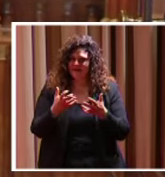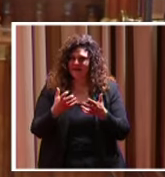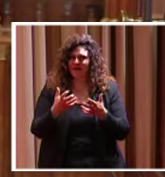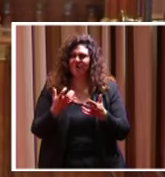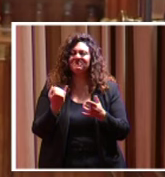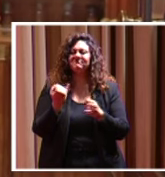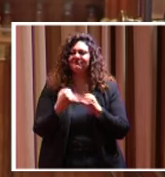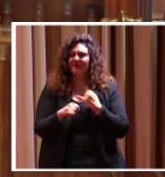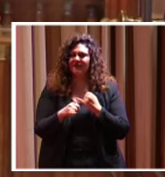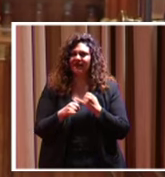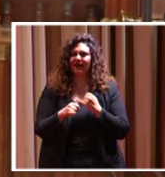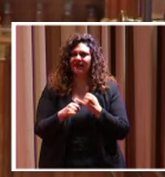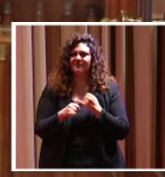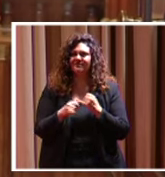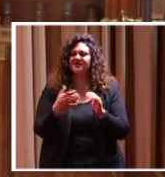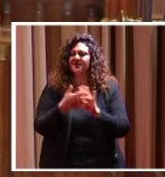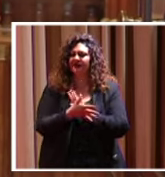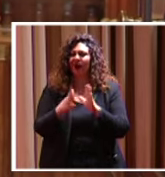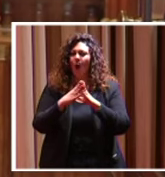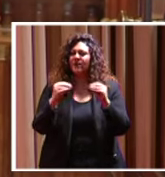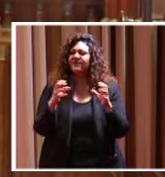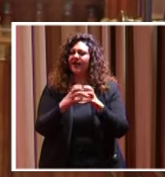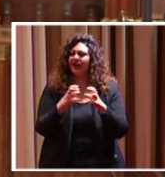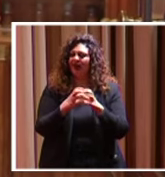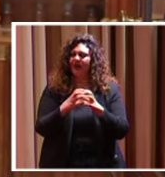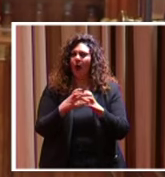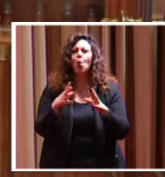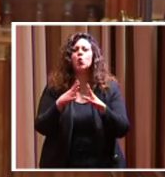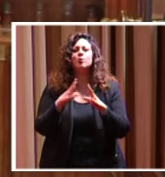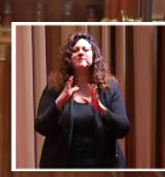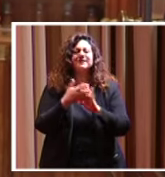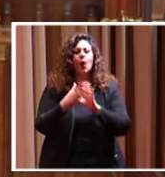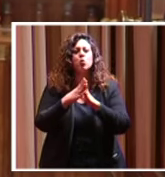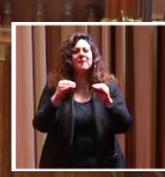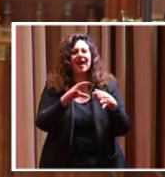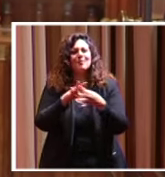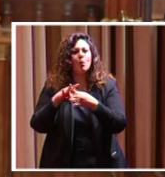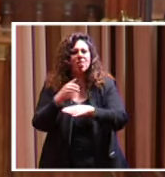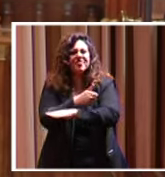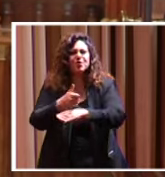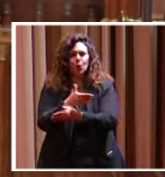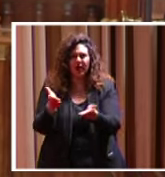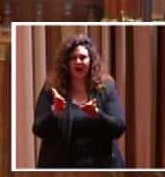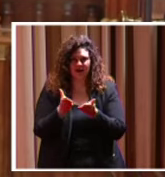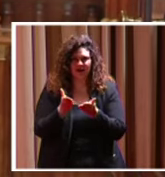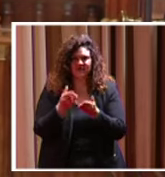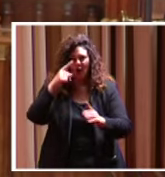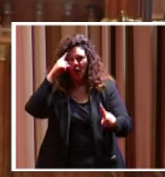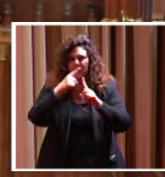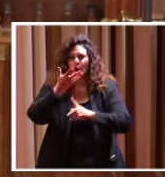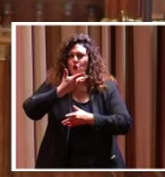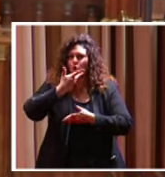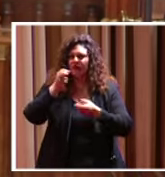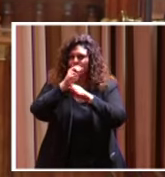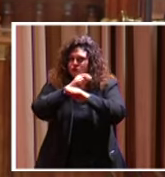ha llevado a entender que la Universidad de Granada es una universidad ciudadana, una universidad que trata de transferir